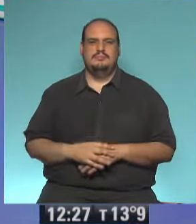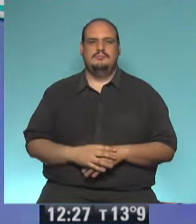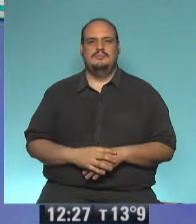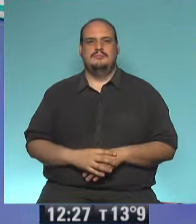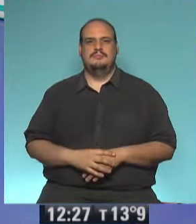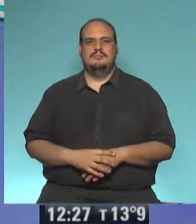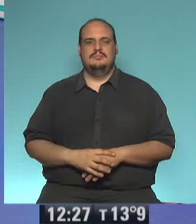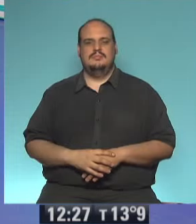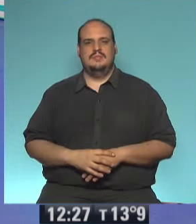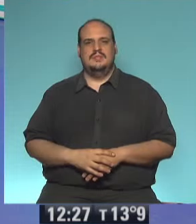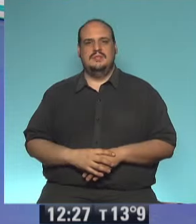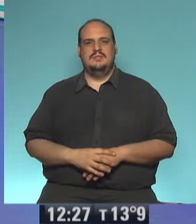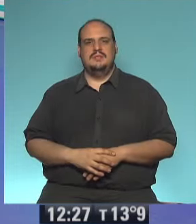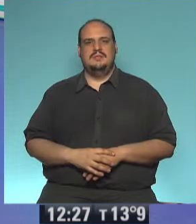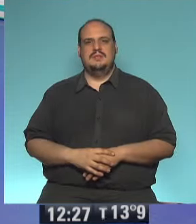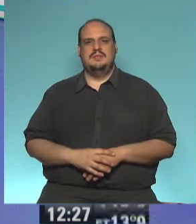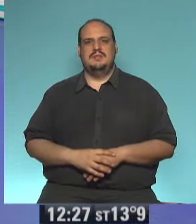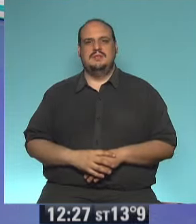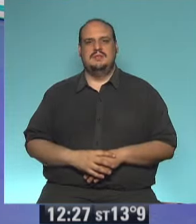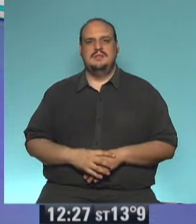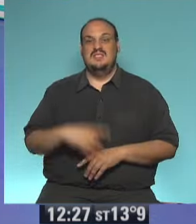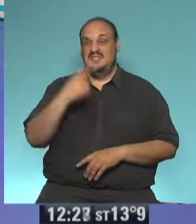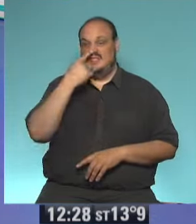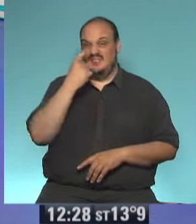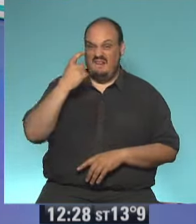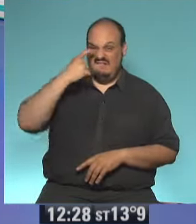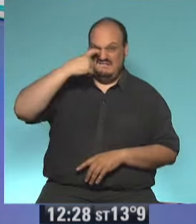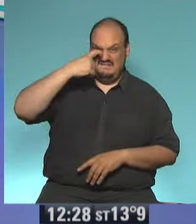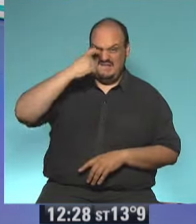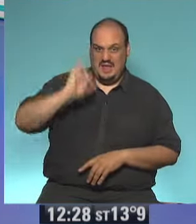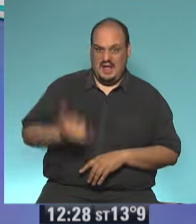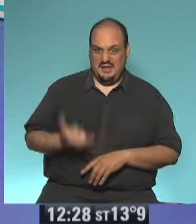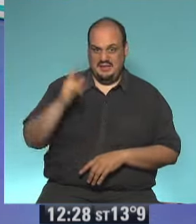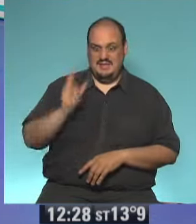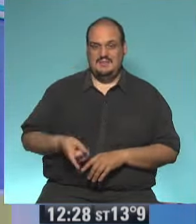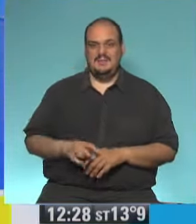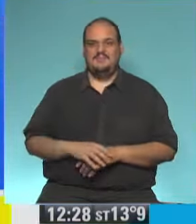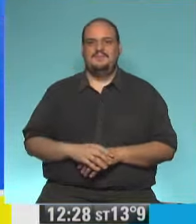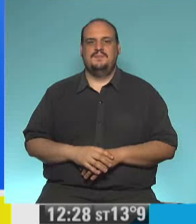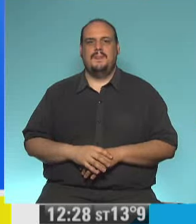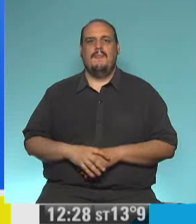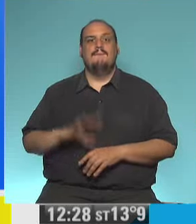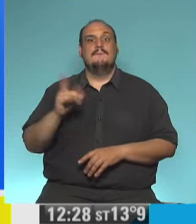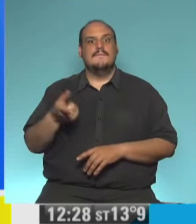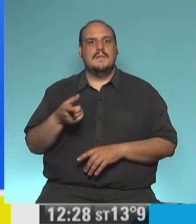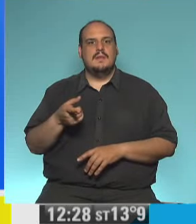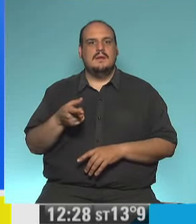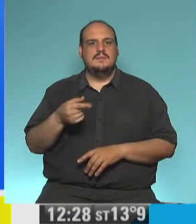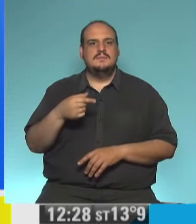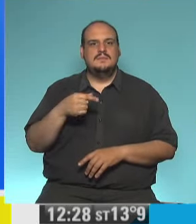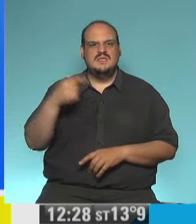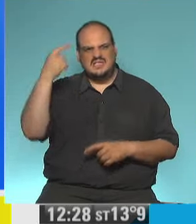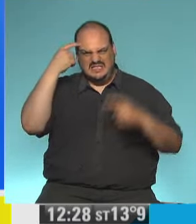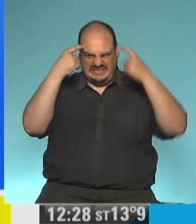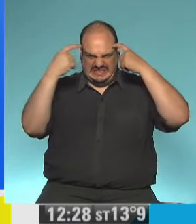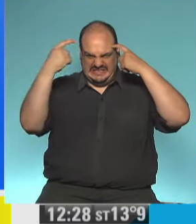Pobre, mirá Samba cómo le ve. Mirá, hasta en la nariz tiene un alfiler de gancho, pobre. Sí. Claro, cómo nos muestran la intensidad del dolor con esos clavos